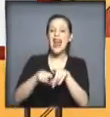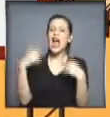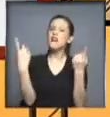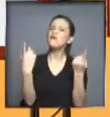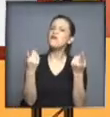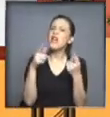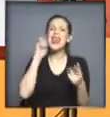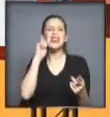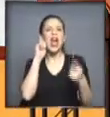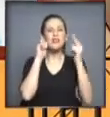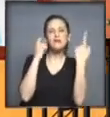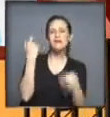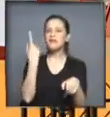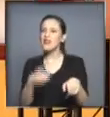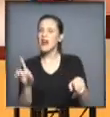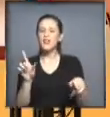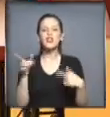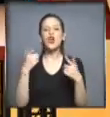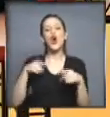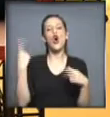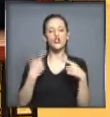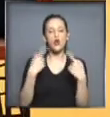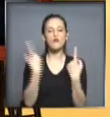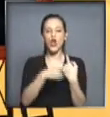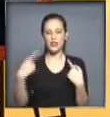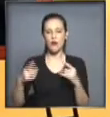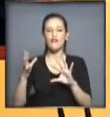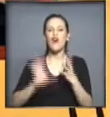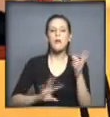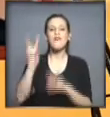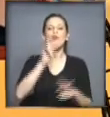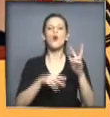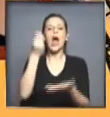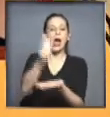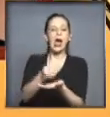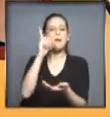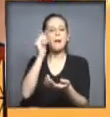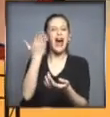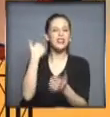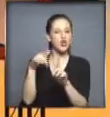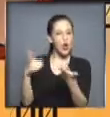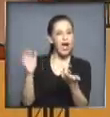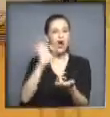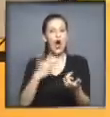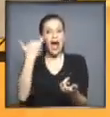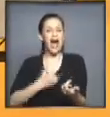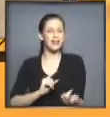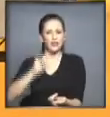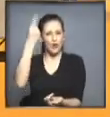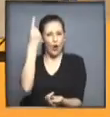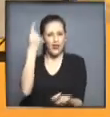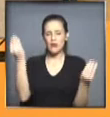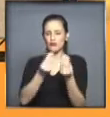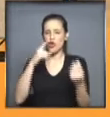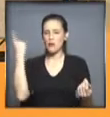la edad se dan por otras razones, como la búsqueda de figuras paternas o el estancamiento en soledades extremas. ¿Se